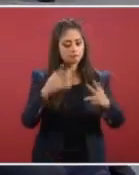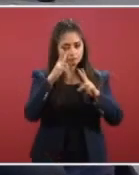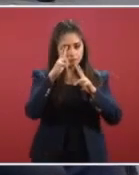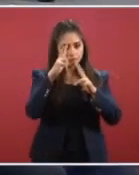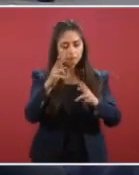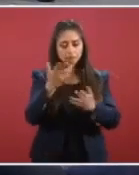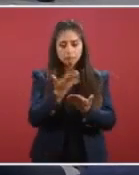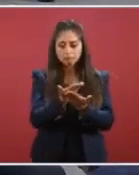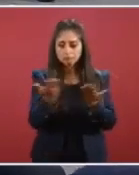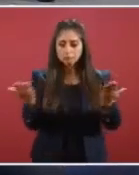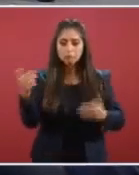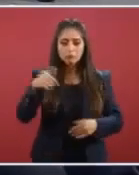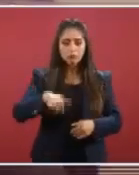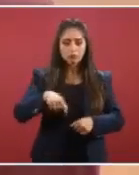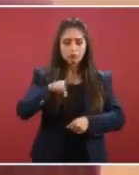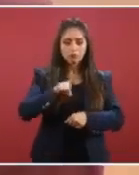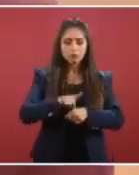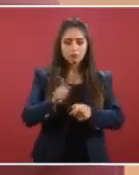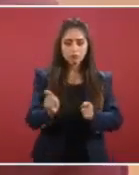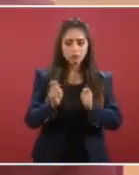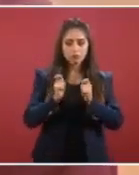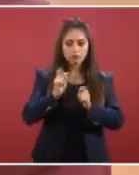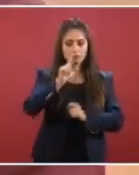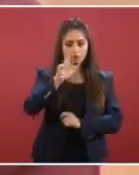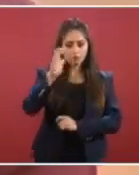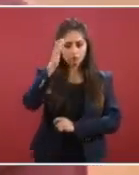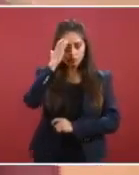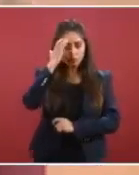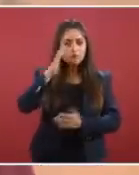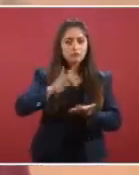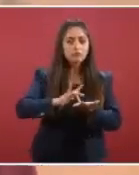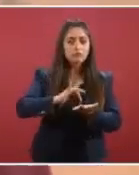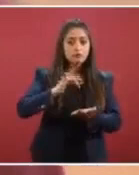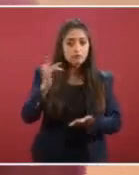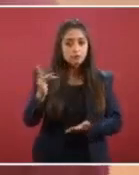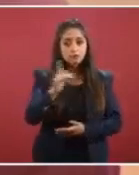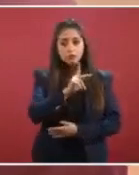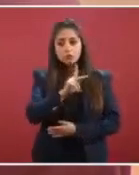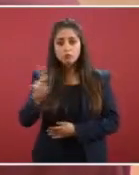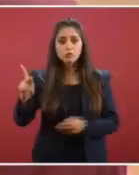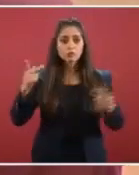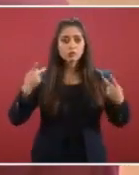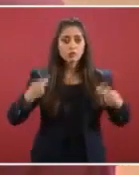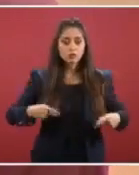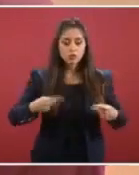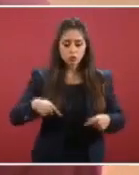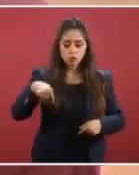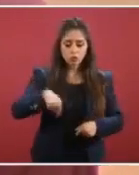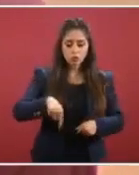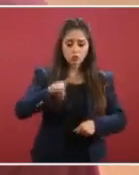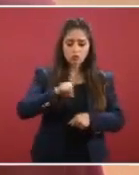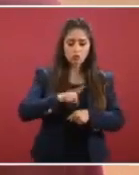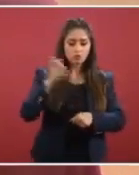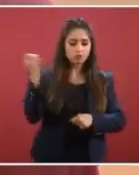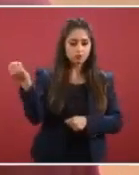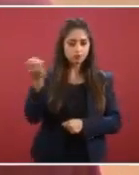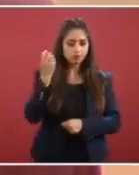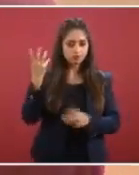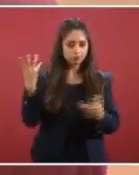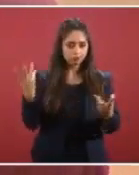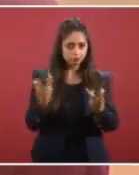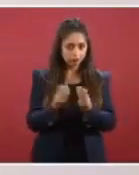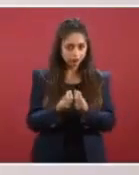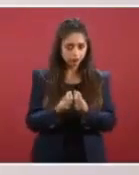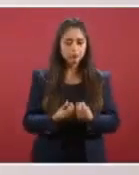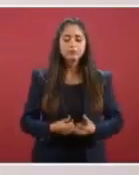gran reconocimiento. Gracias a todos los que han hecho posible que se lleve a cabo este evento. Quiero